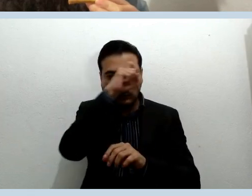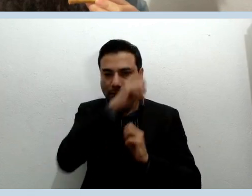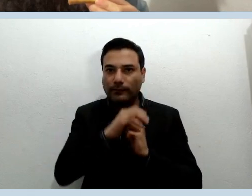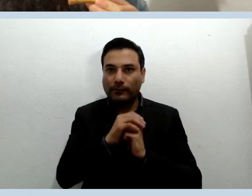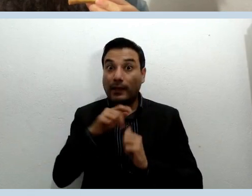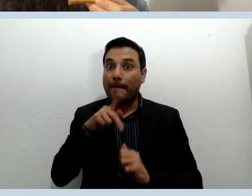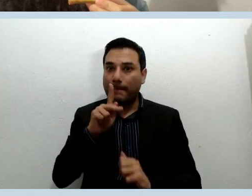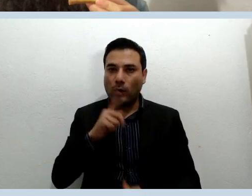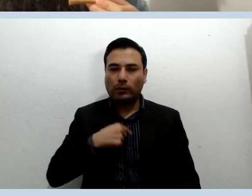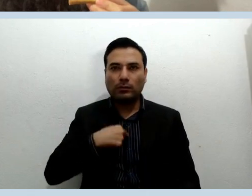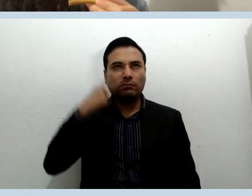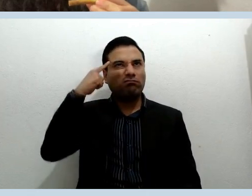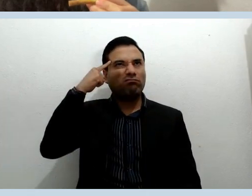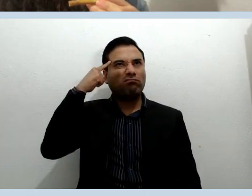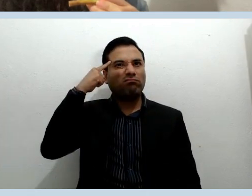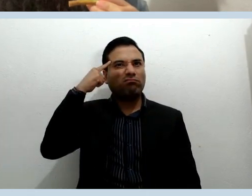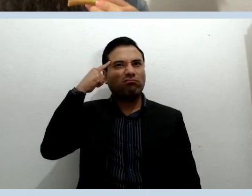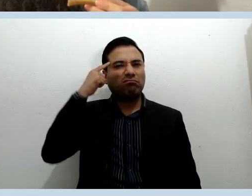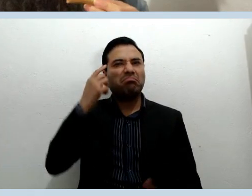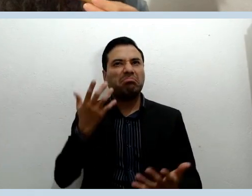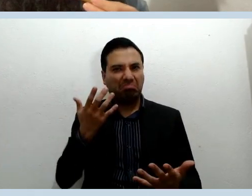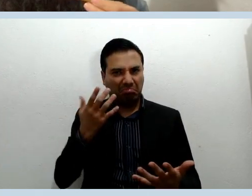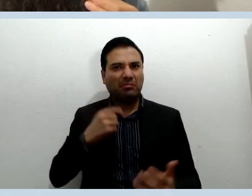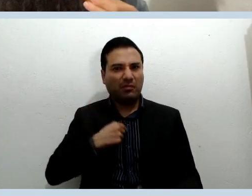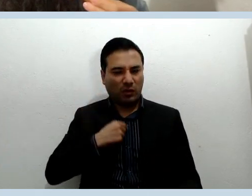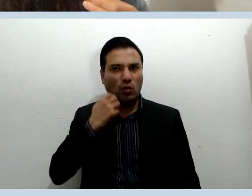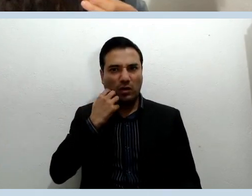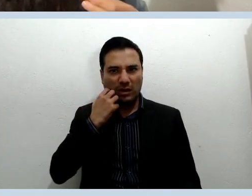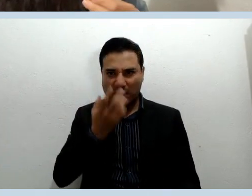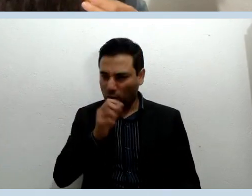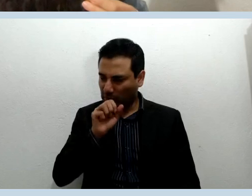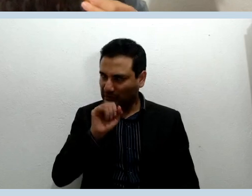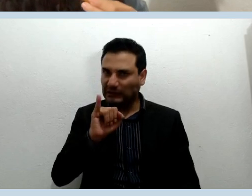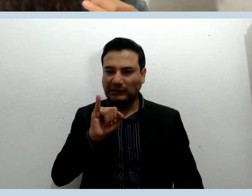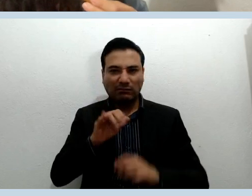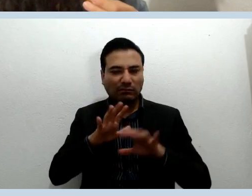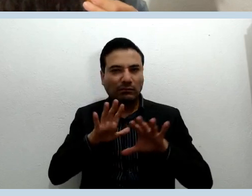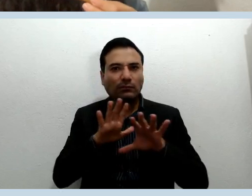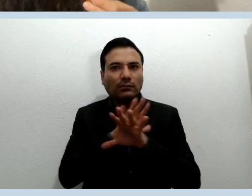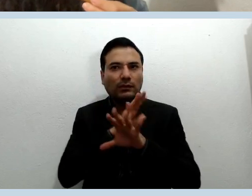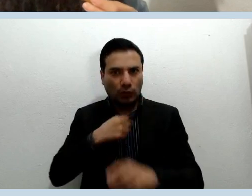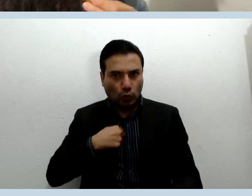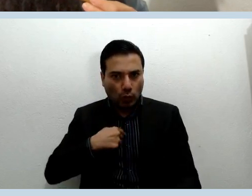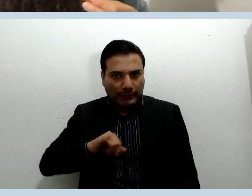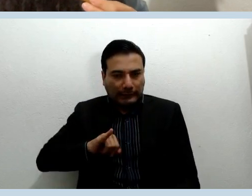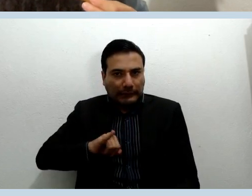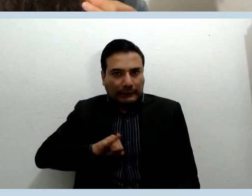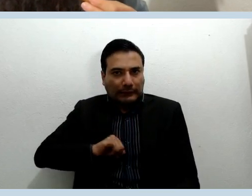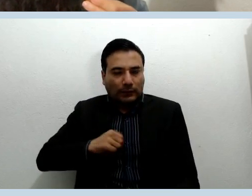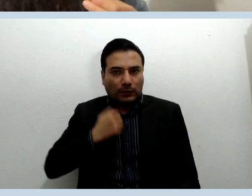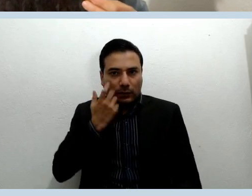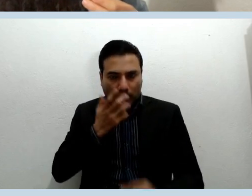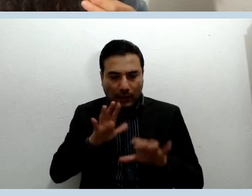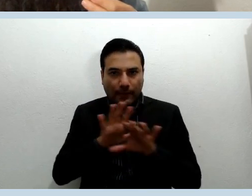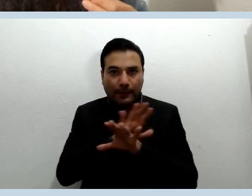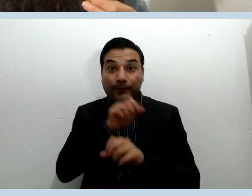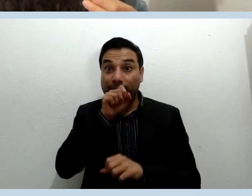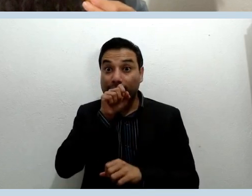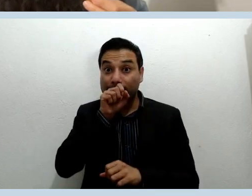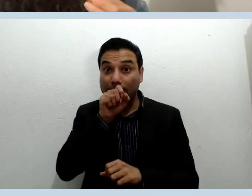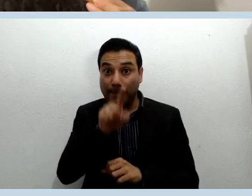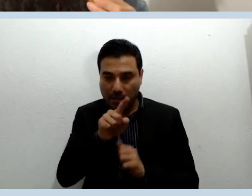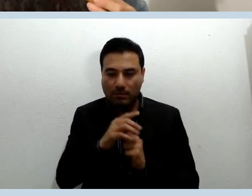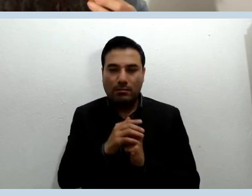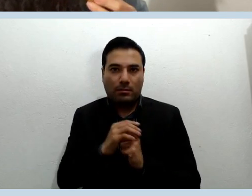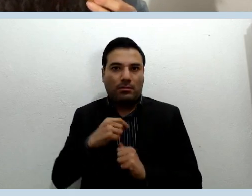yo quiero eh Pues atravesar porque me interesa y Porque además el beneficio que yo tengo de esta experiencia